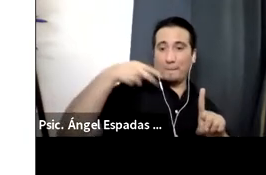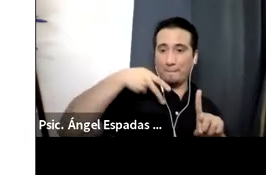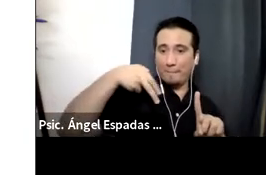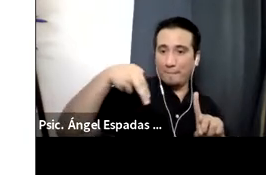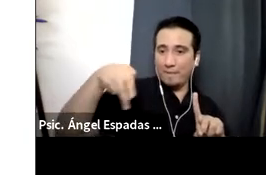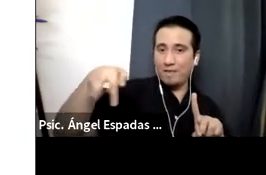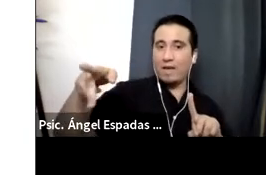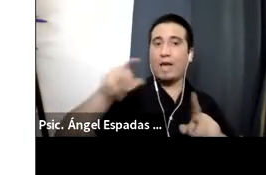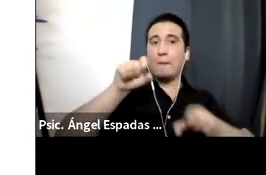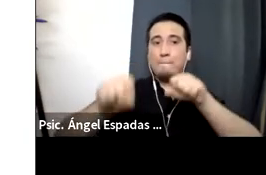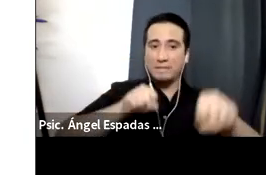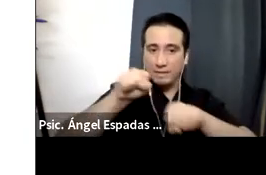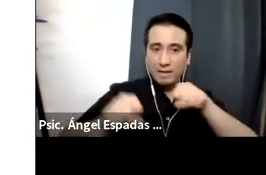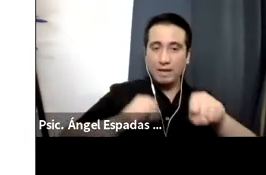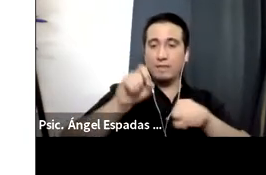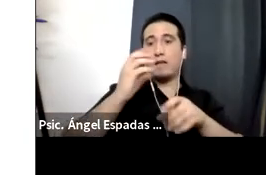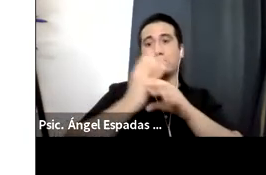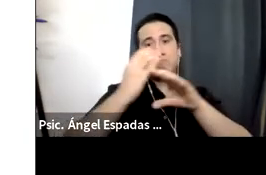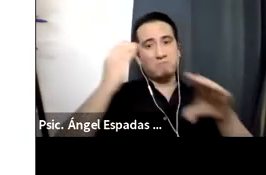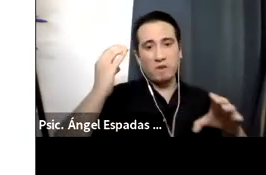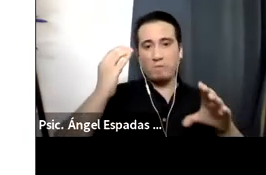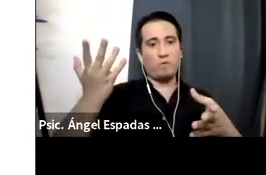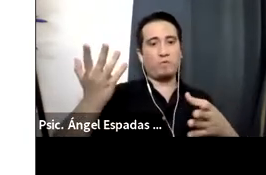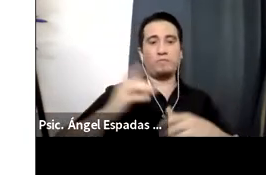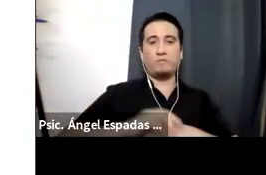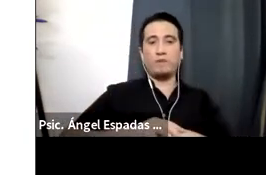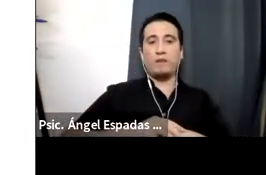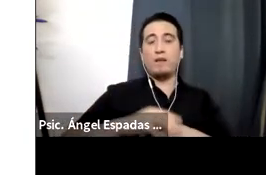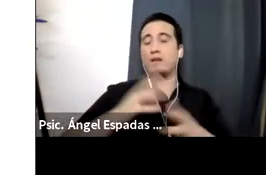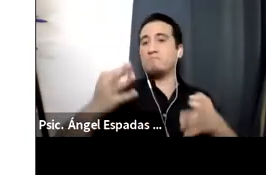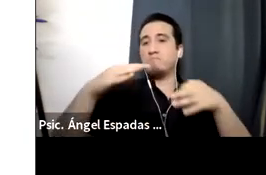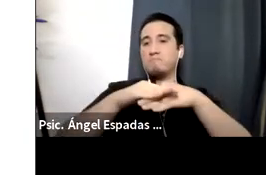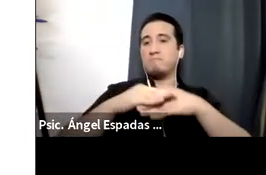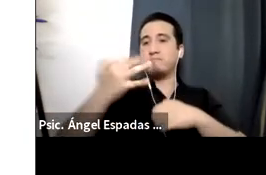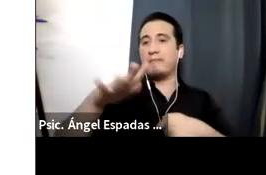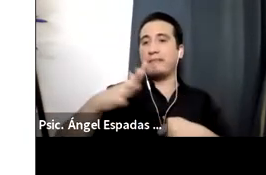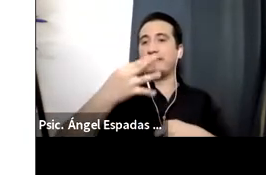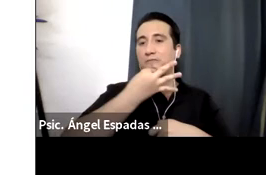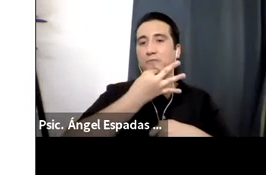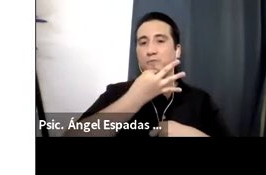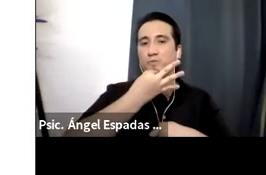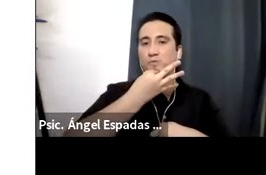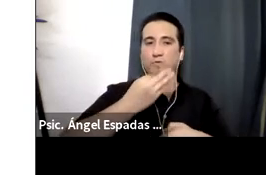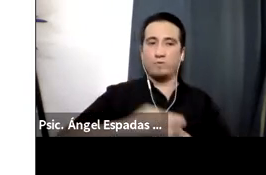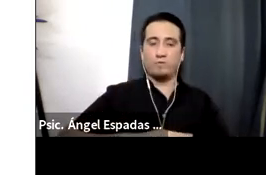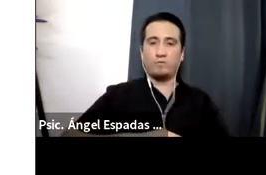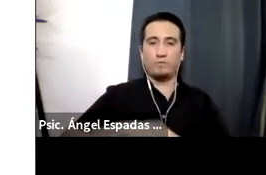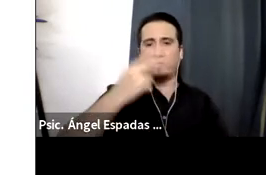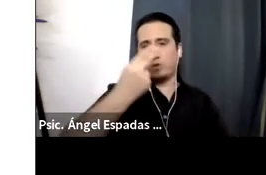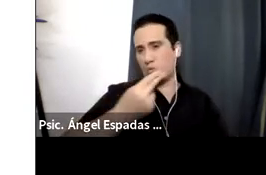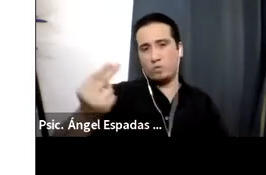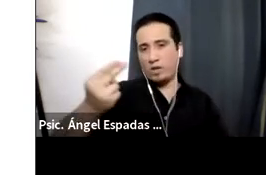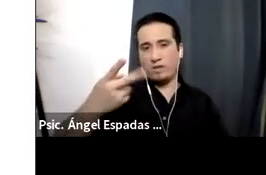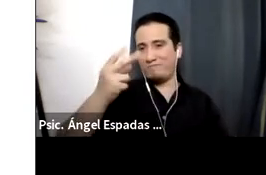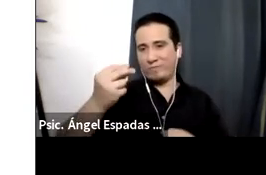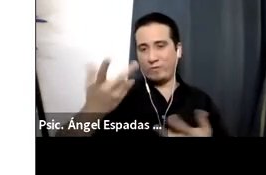bicicleta o transporte urbano, ¿no? Que estén a 15 minutos. Probablemente ustedes no lo vivan tanto, pero